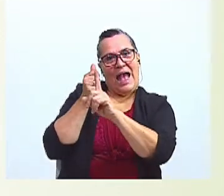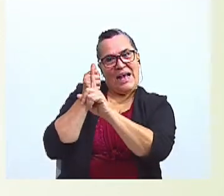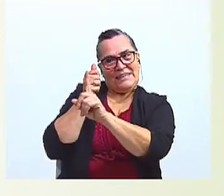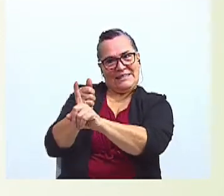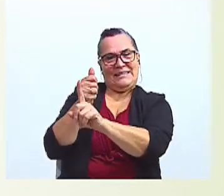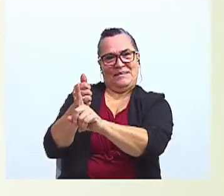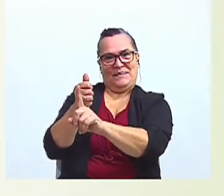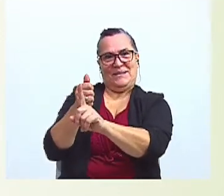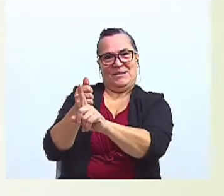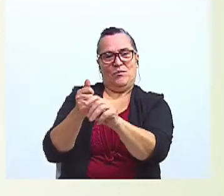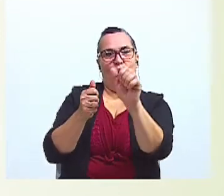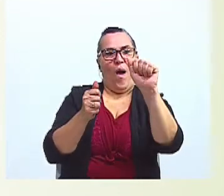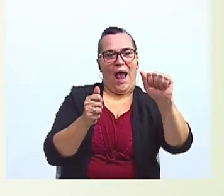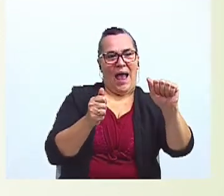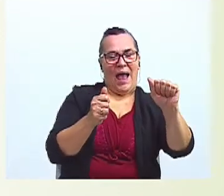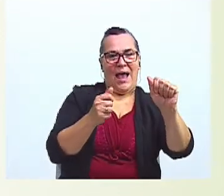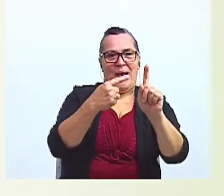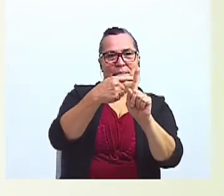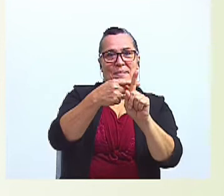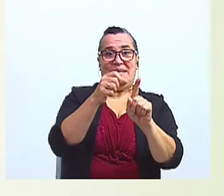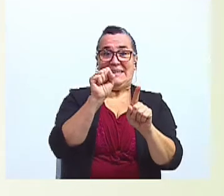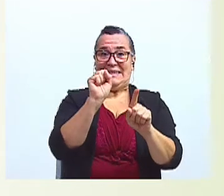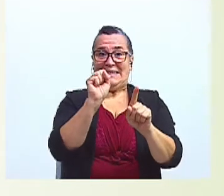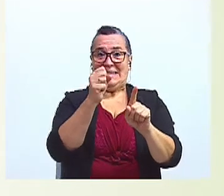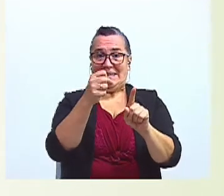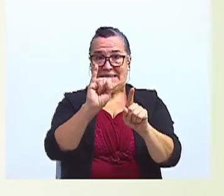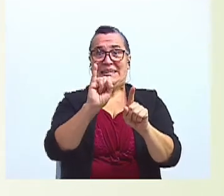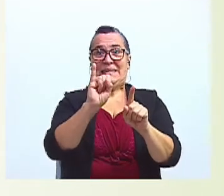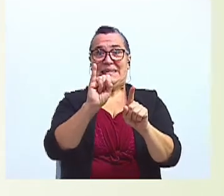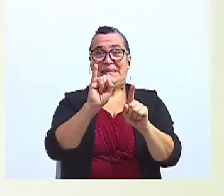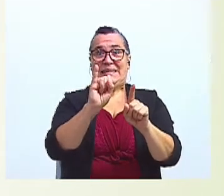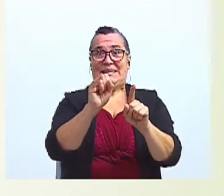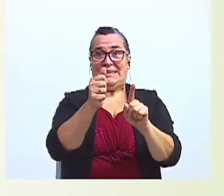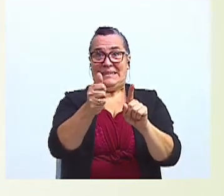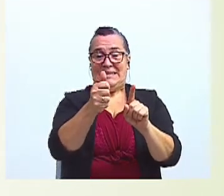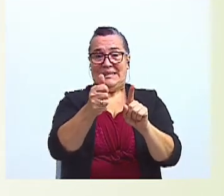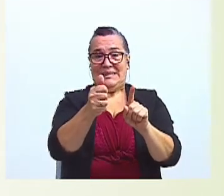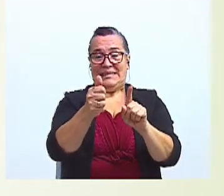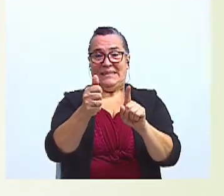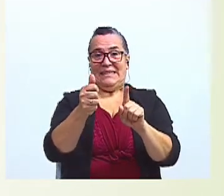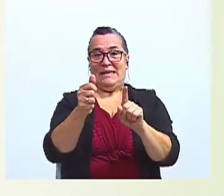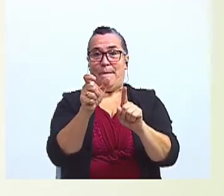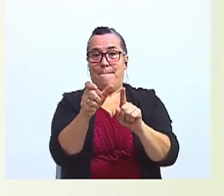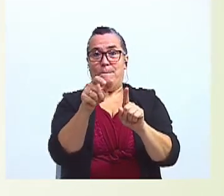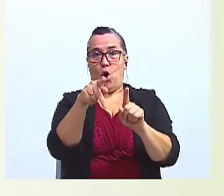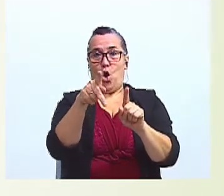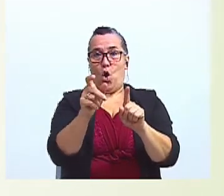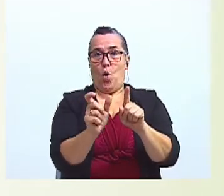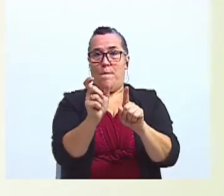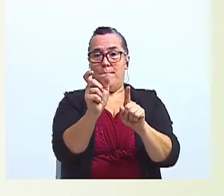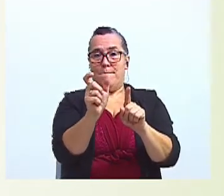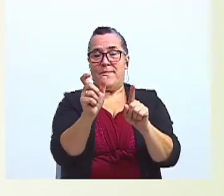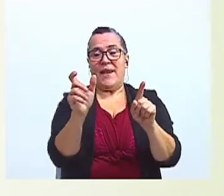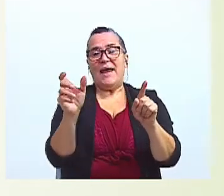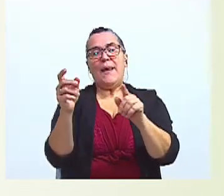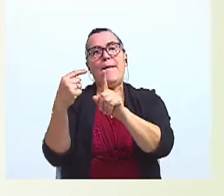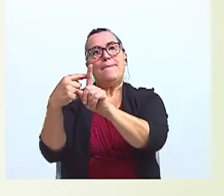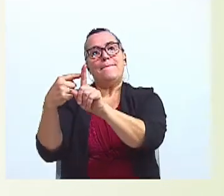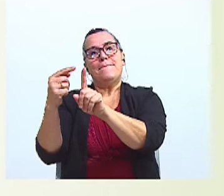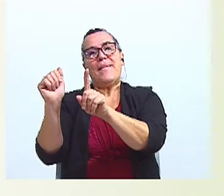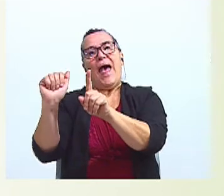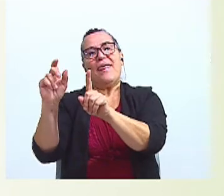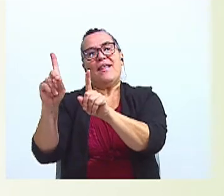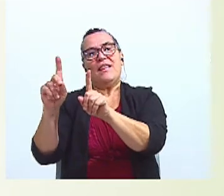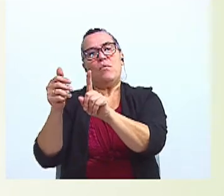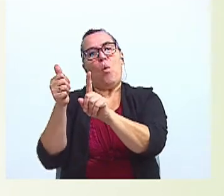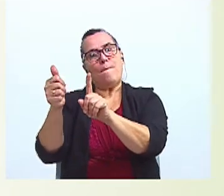mismo, formado por la preposición a, el pronombre sí y el